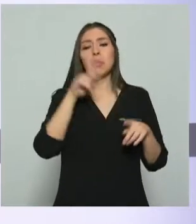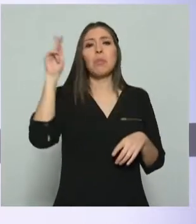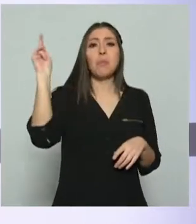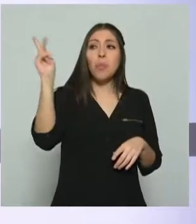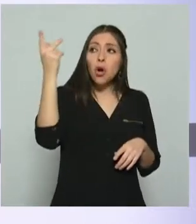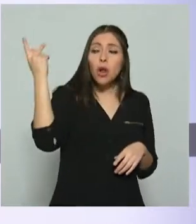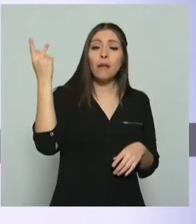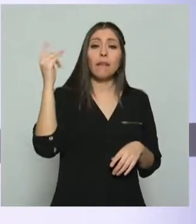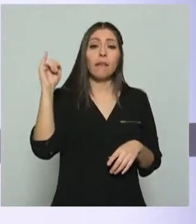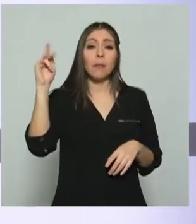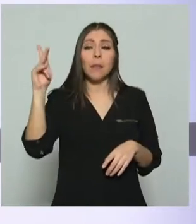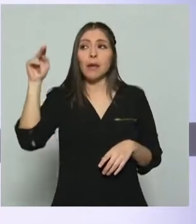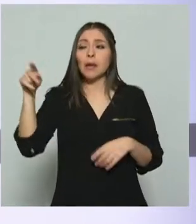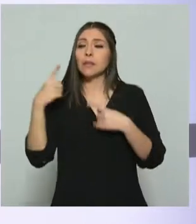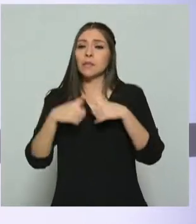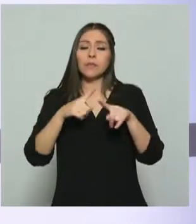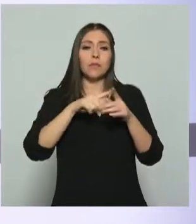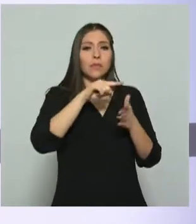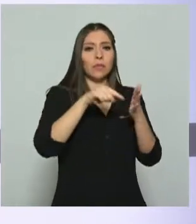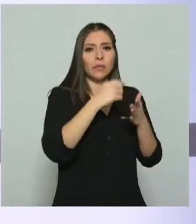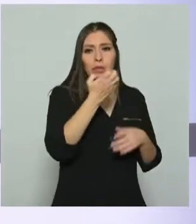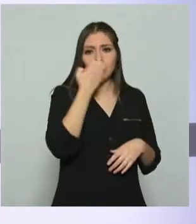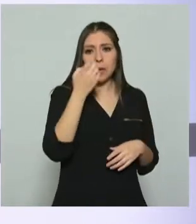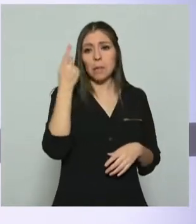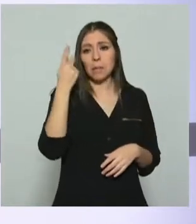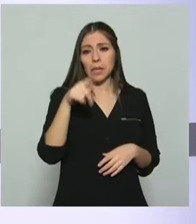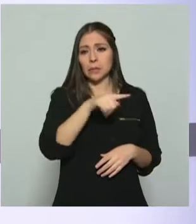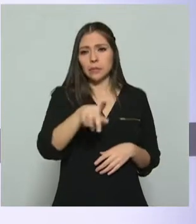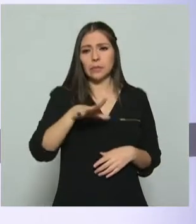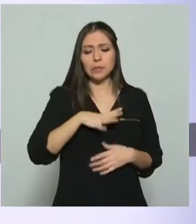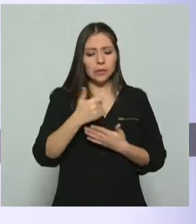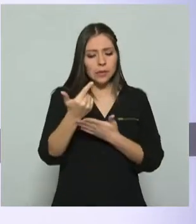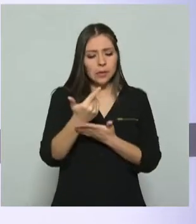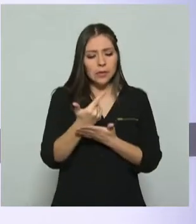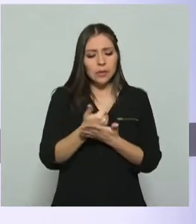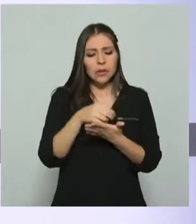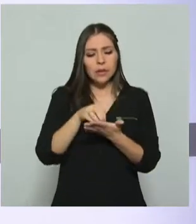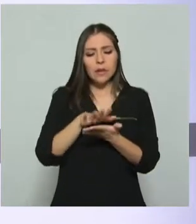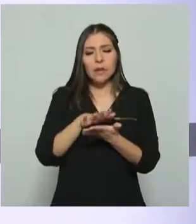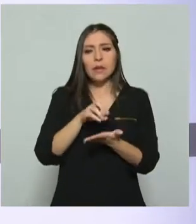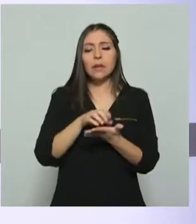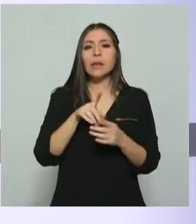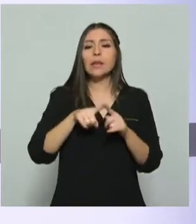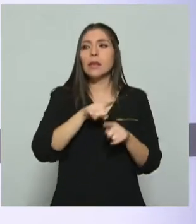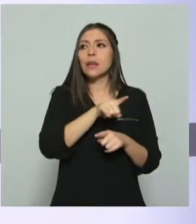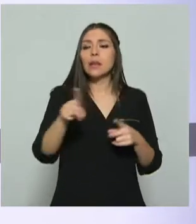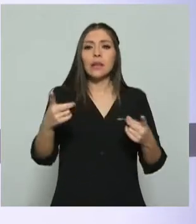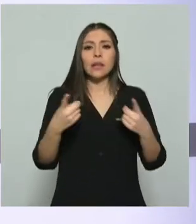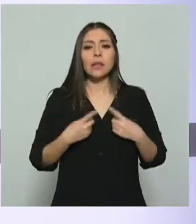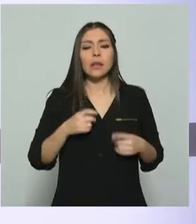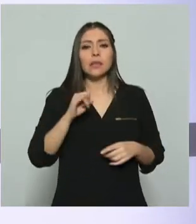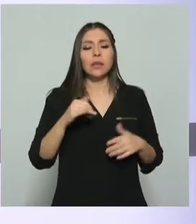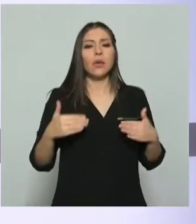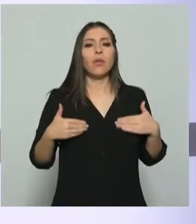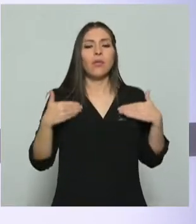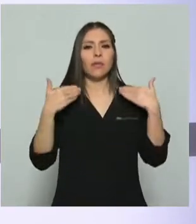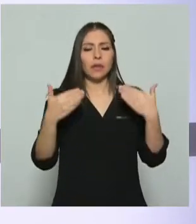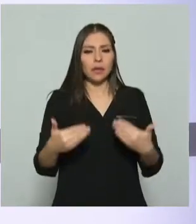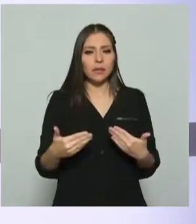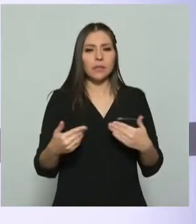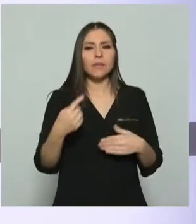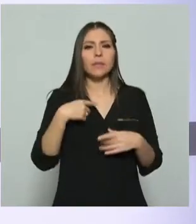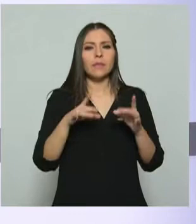embargo, nosotras en efecto sí tenemos un registro de quienes nos apoyan con su confianza y nos dicen que